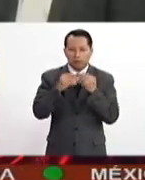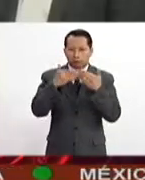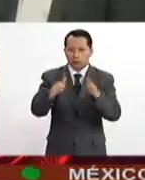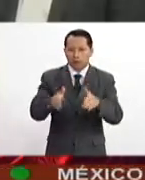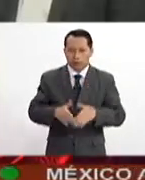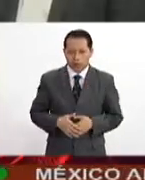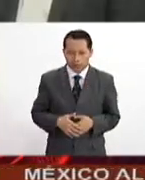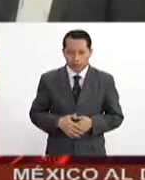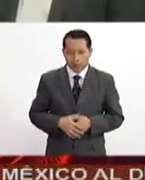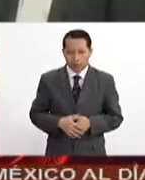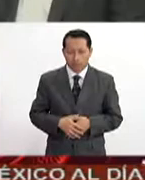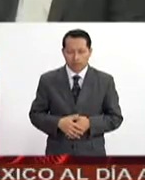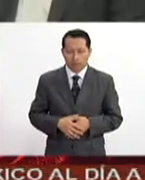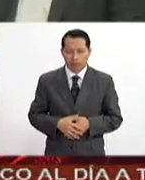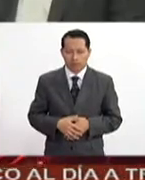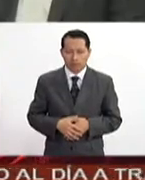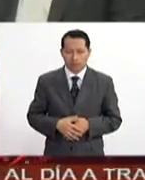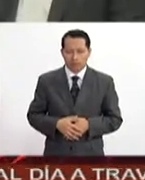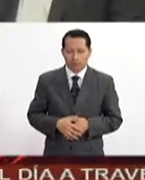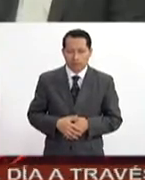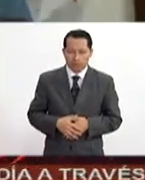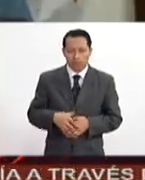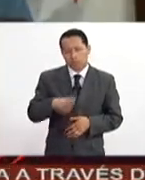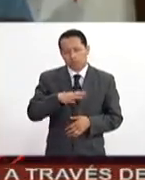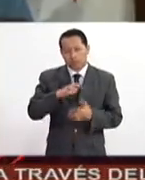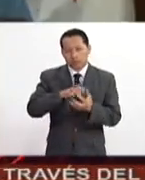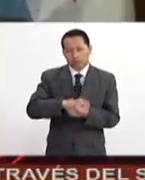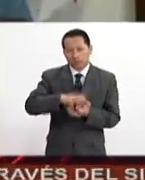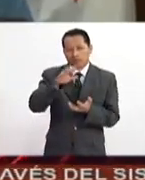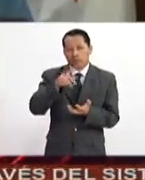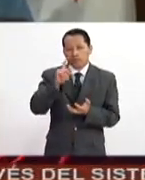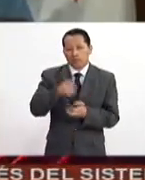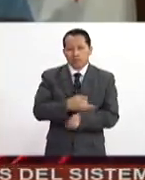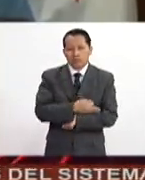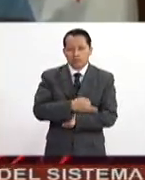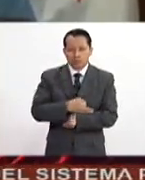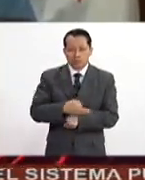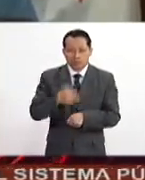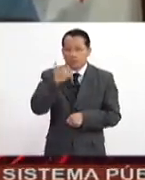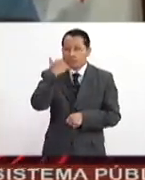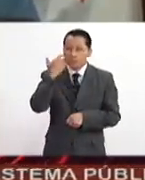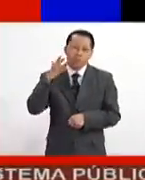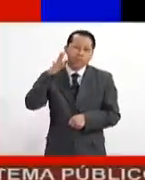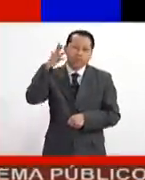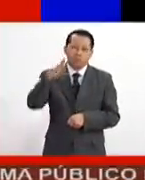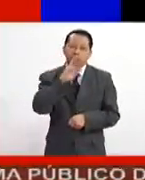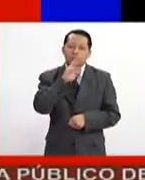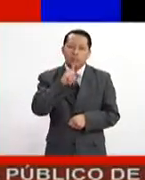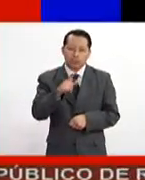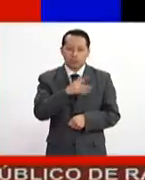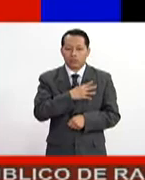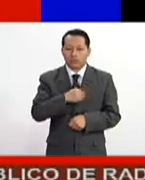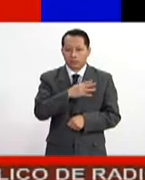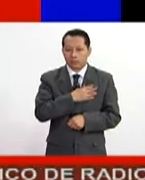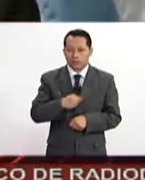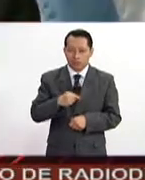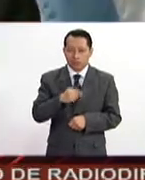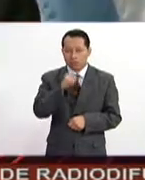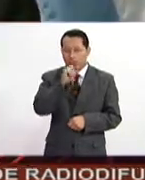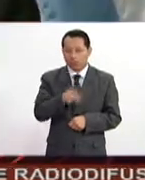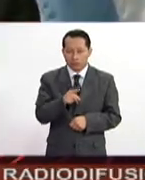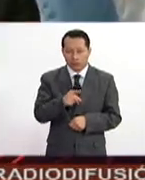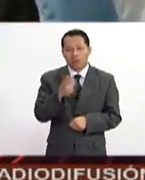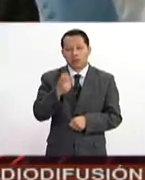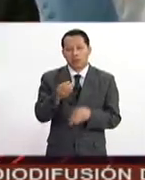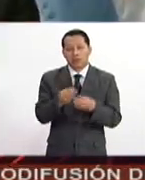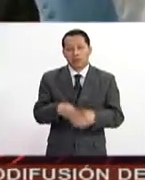abierto. La abrumadora mayoría son solo familias que buscan un futuro mejor para sus hijos.